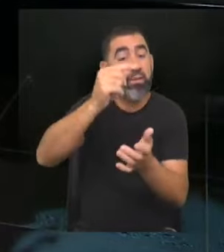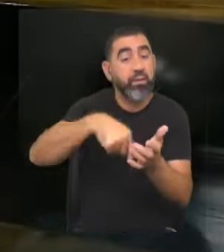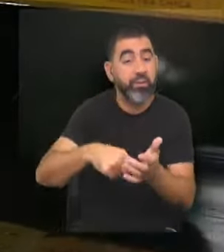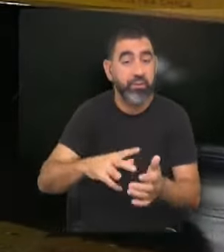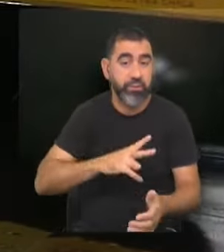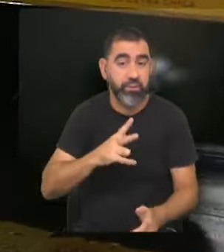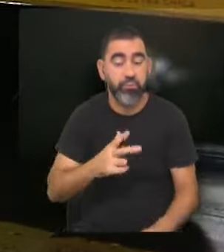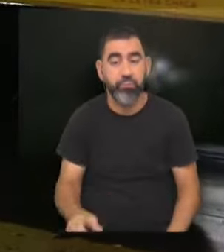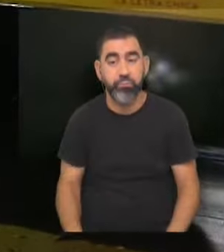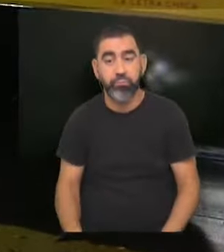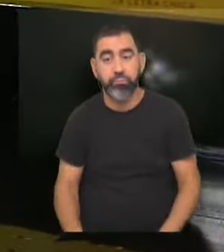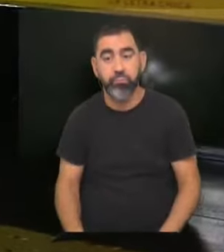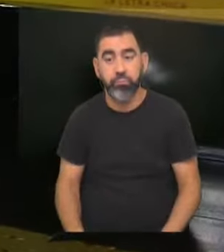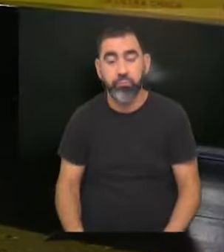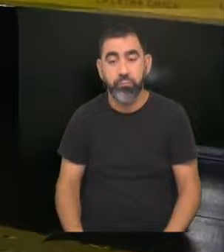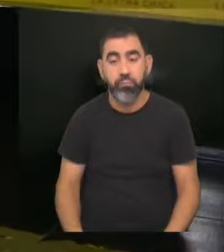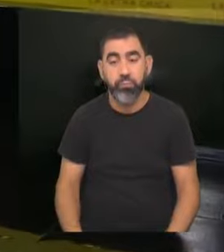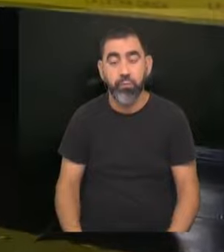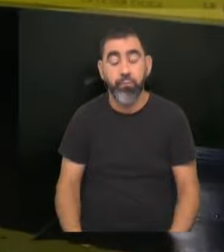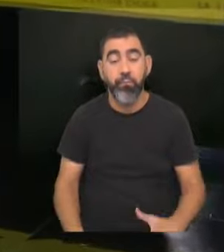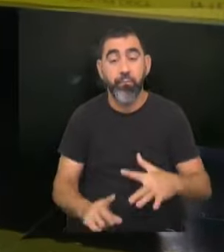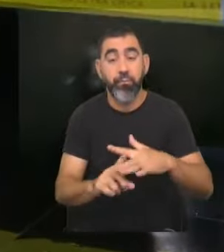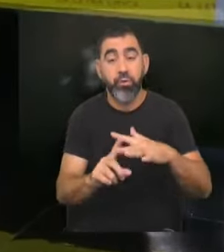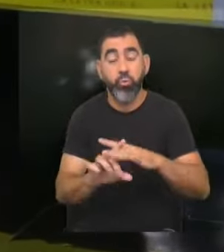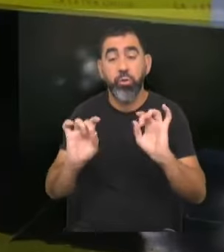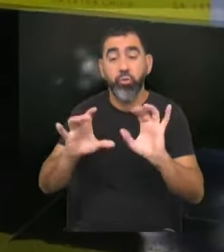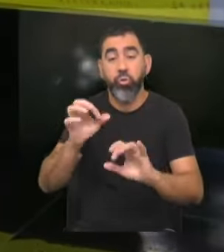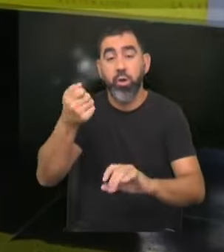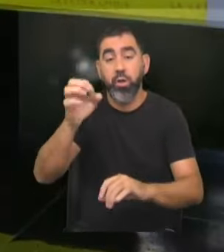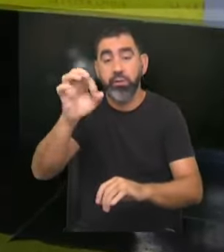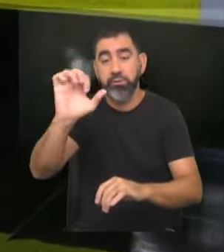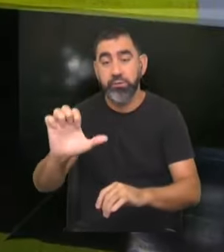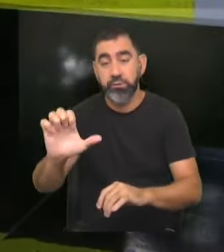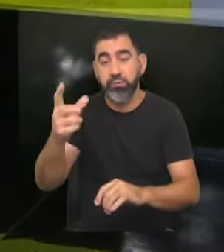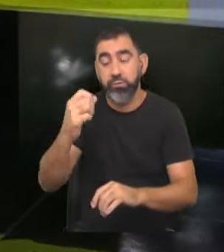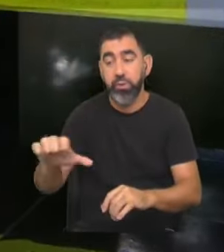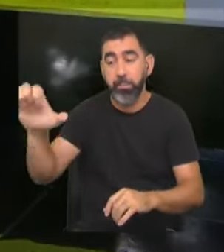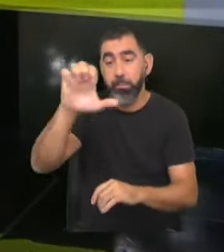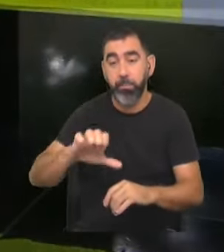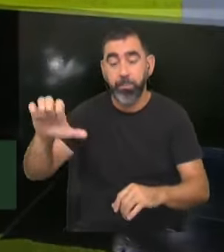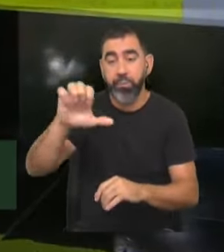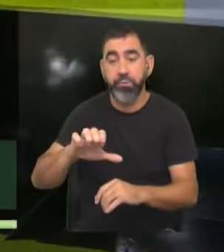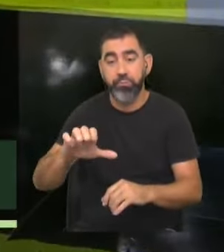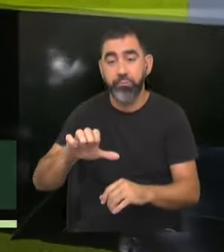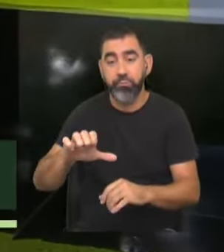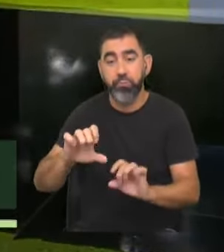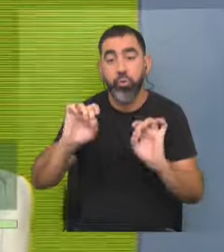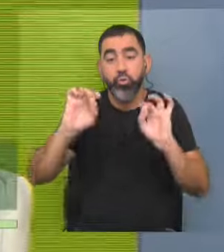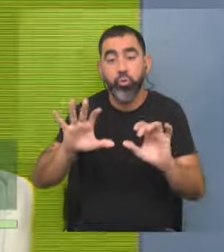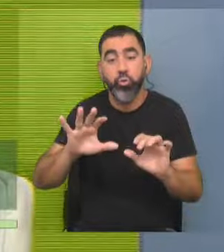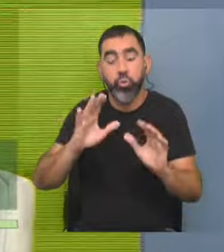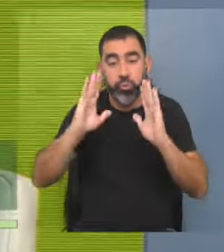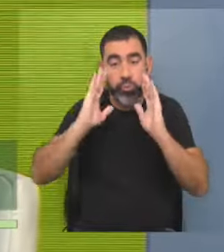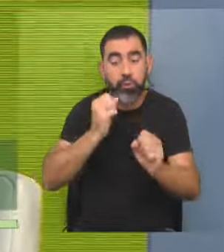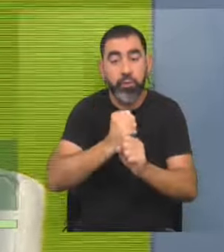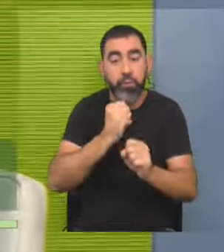tercerización únicamente le factura prácticamente a Ace exclusivamente por lo tanto es una empresa que le casi que únicamente le